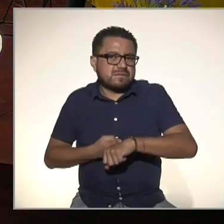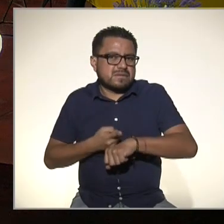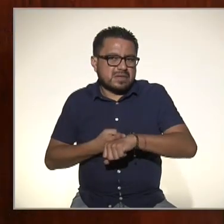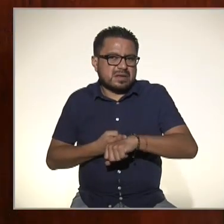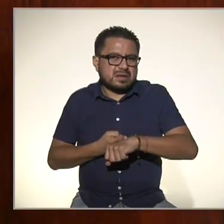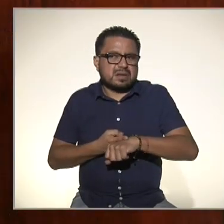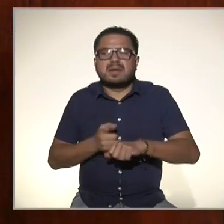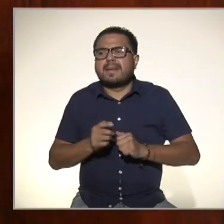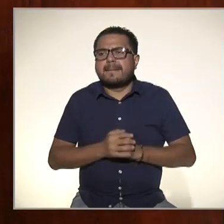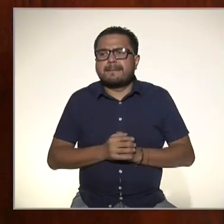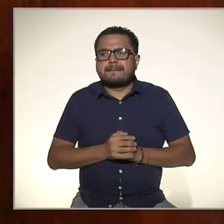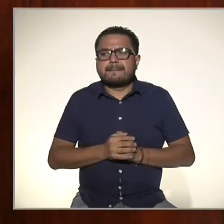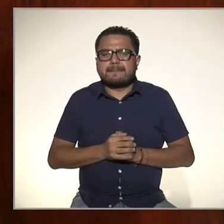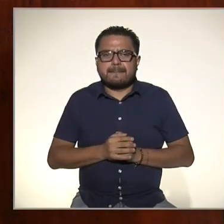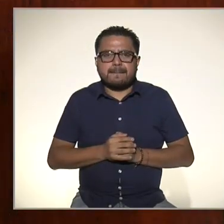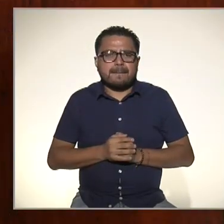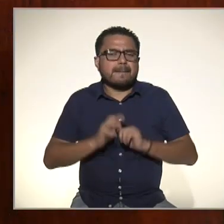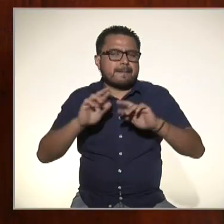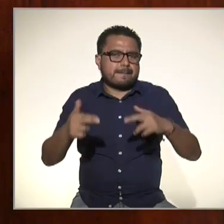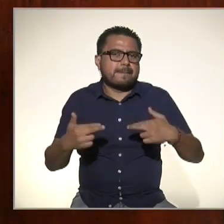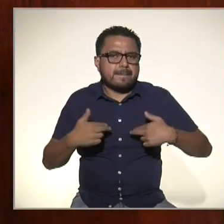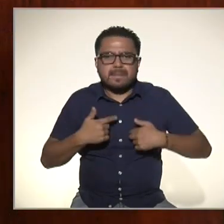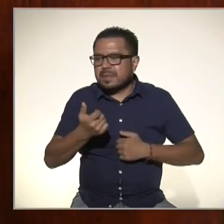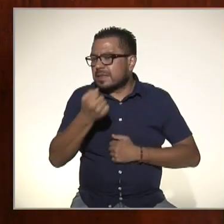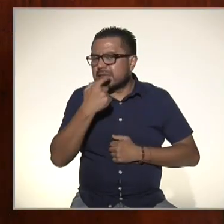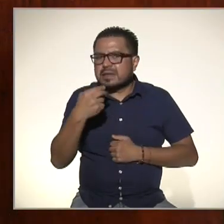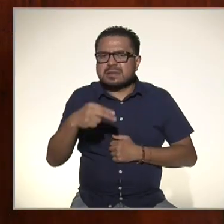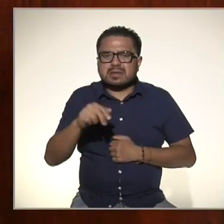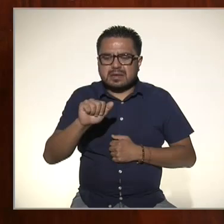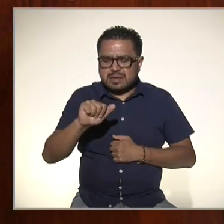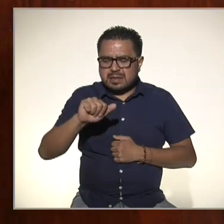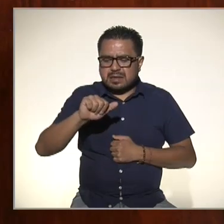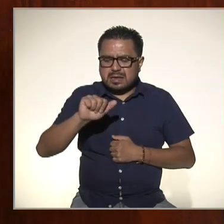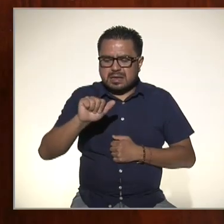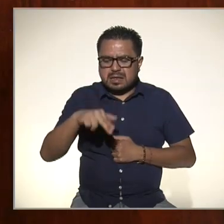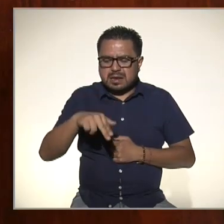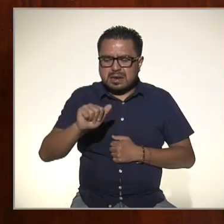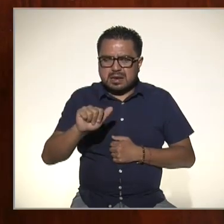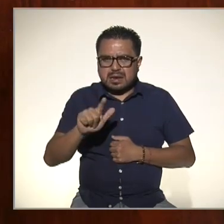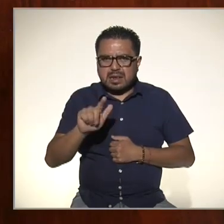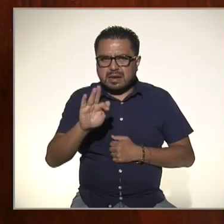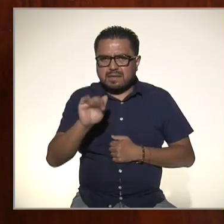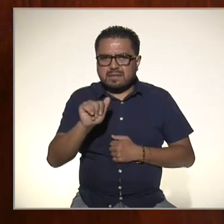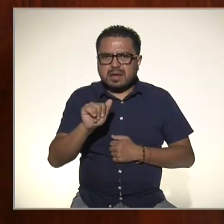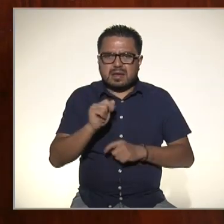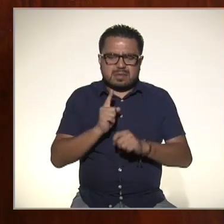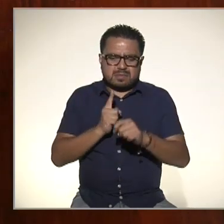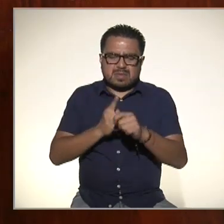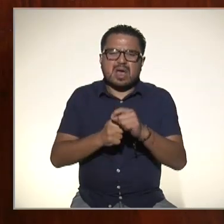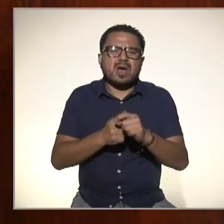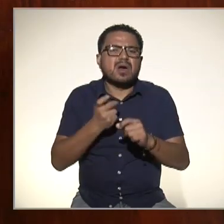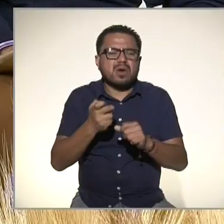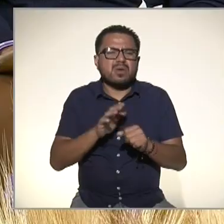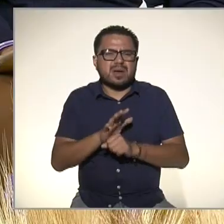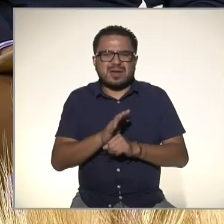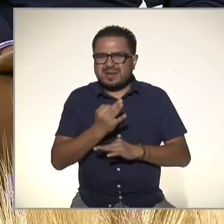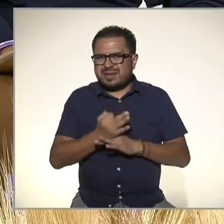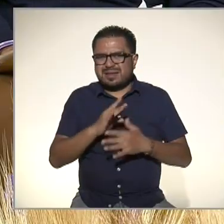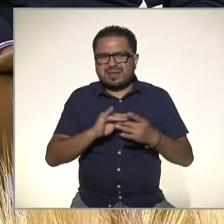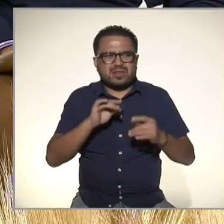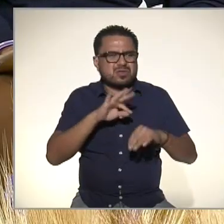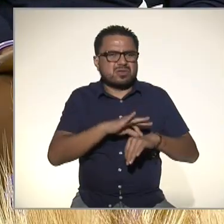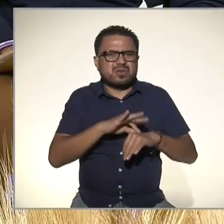prostáticas reciben un medicamento que se llaman alfa bloqueadores, que uno de sus efectos adversos justamente es lo que comentaba el doctor,